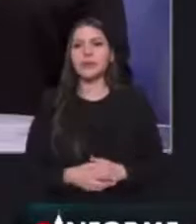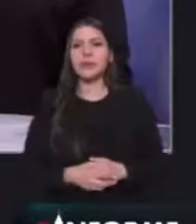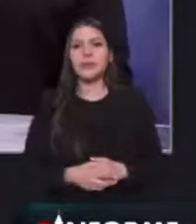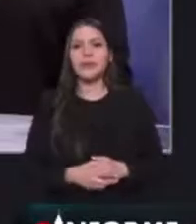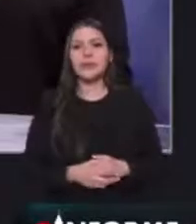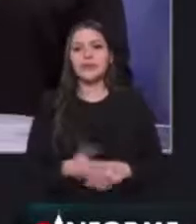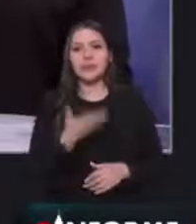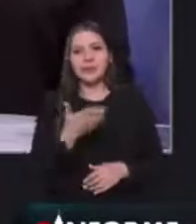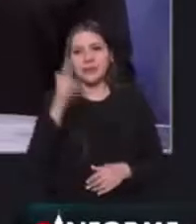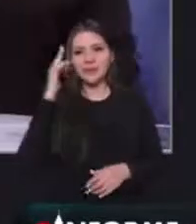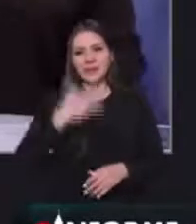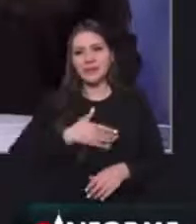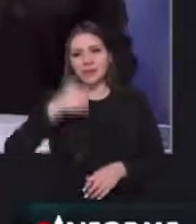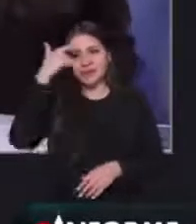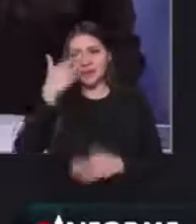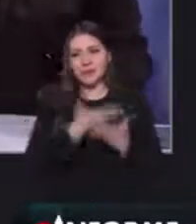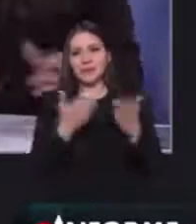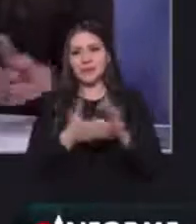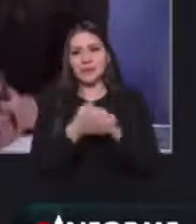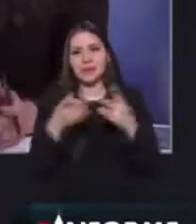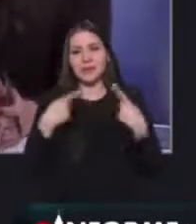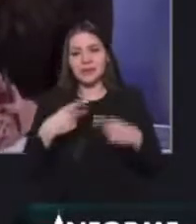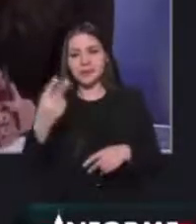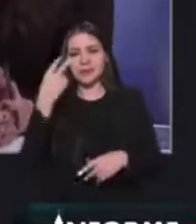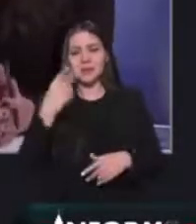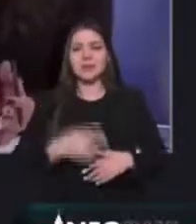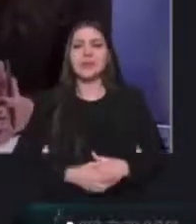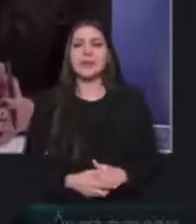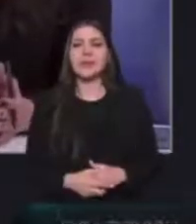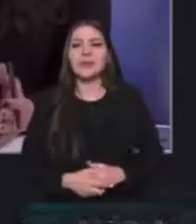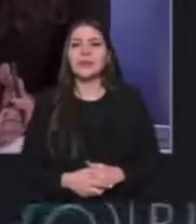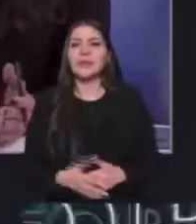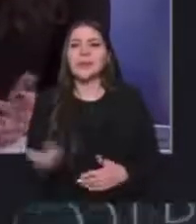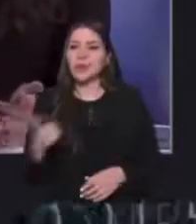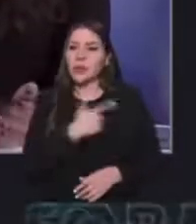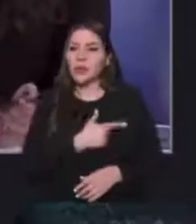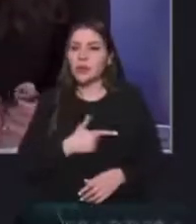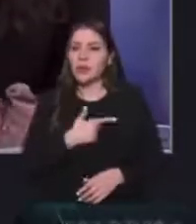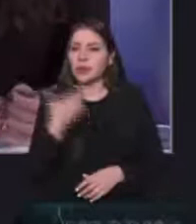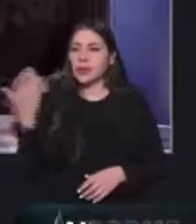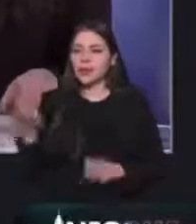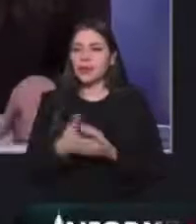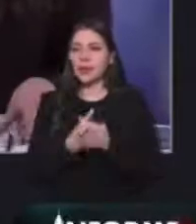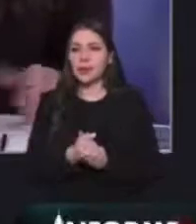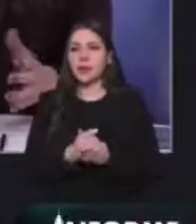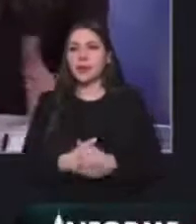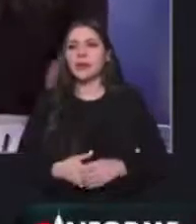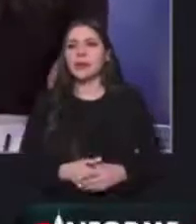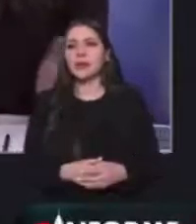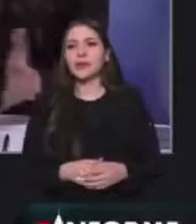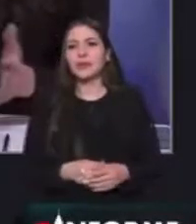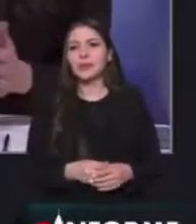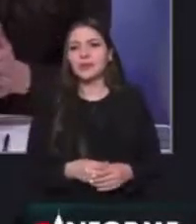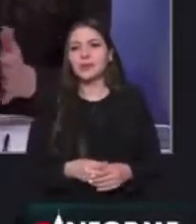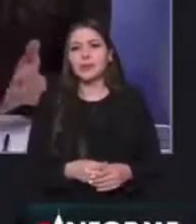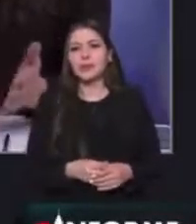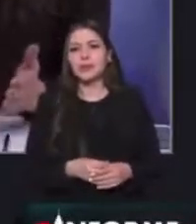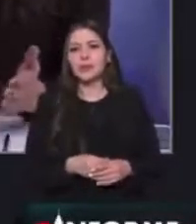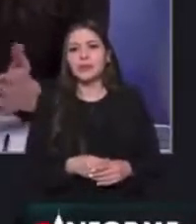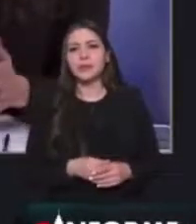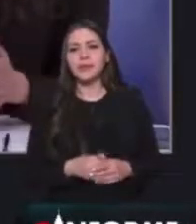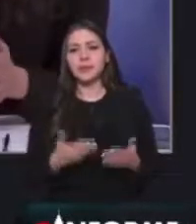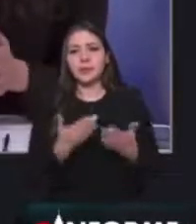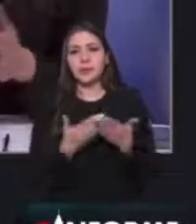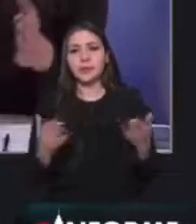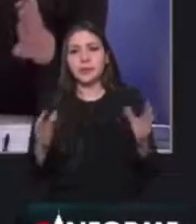saludos al auditorio. Bien, pues con mucho gusto de saludarte y pues a ver, para hablar de esta